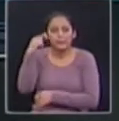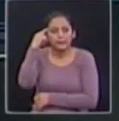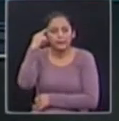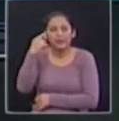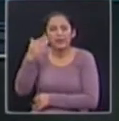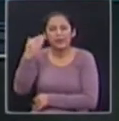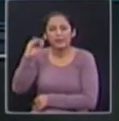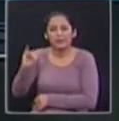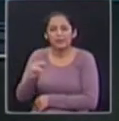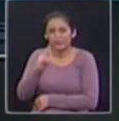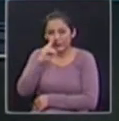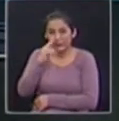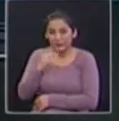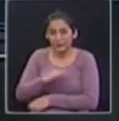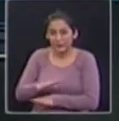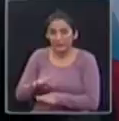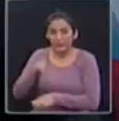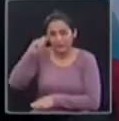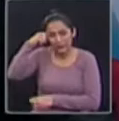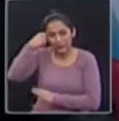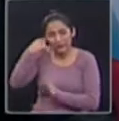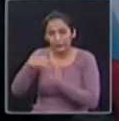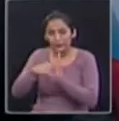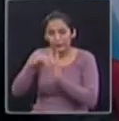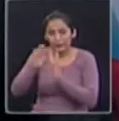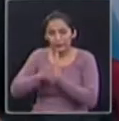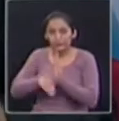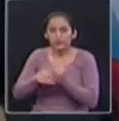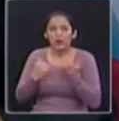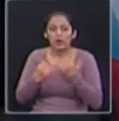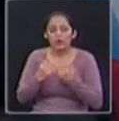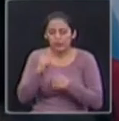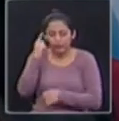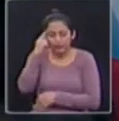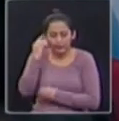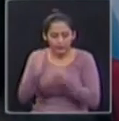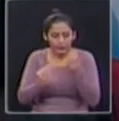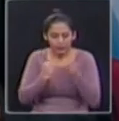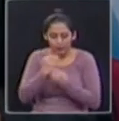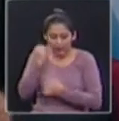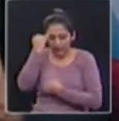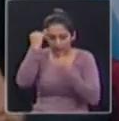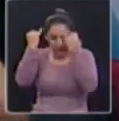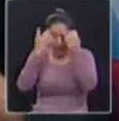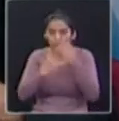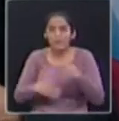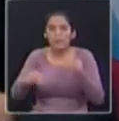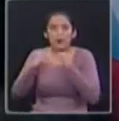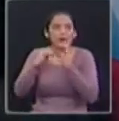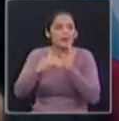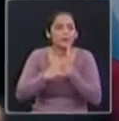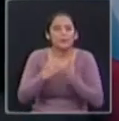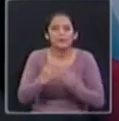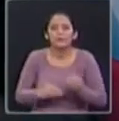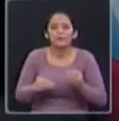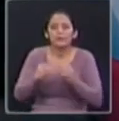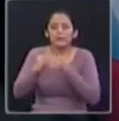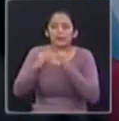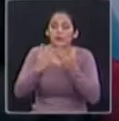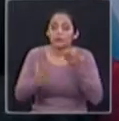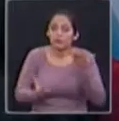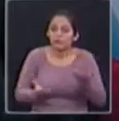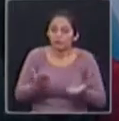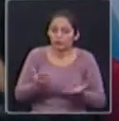junio va a tratar de sustituirlos con uno de los impuestos nuevas recaudaciones para tratar de sostener el gasto público que se debería ser